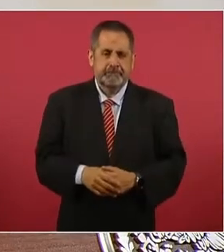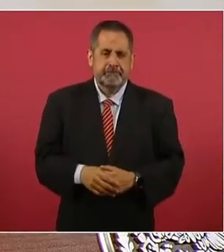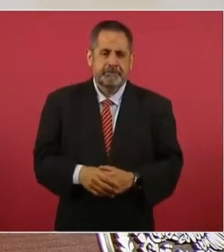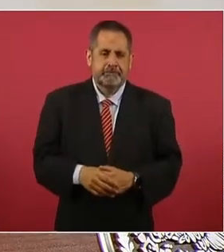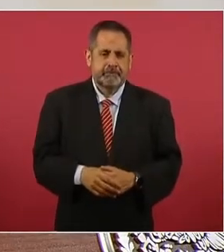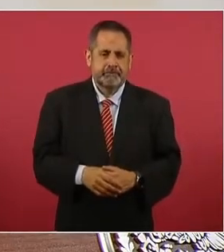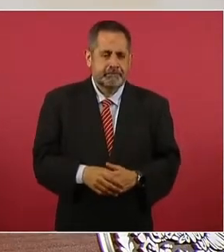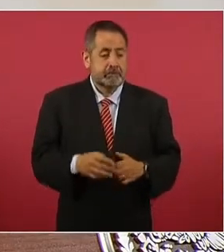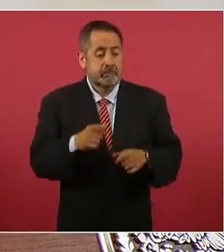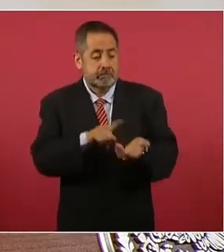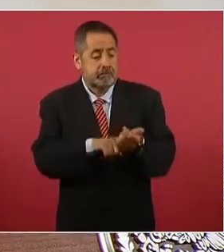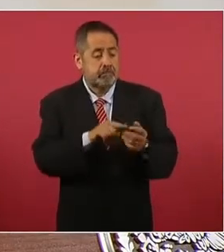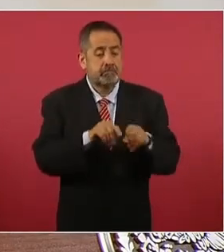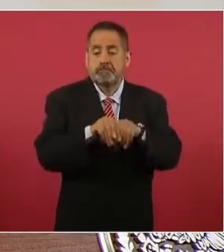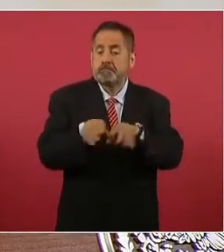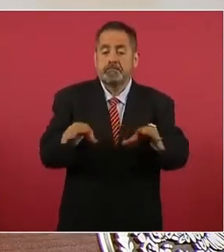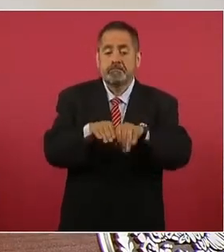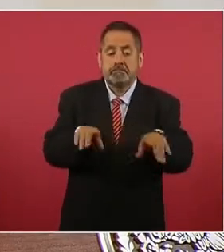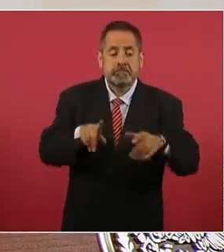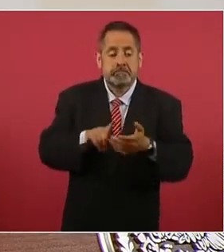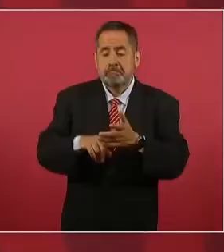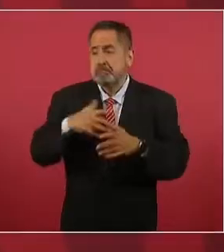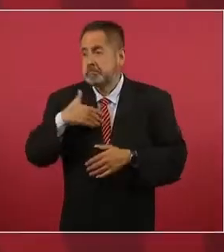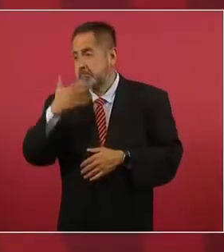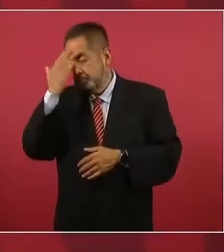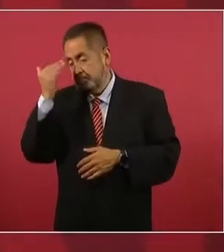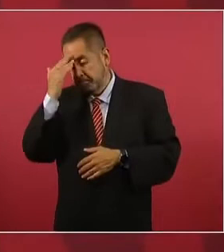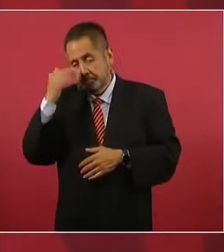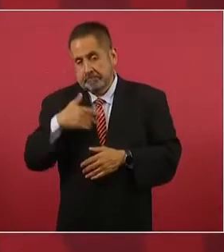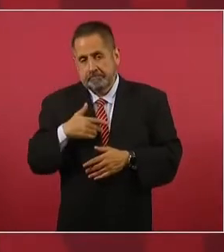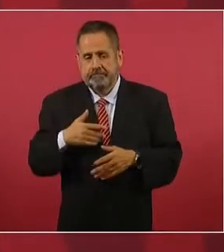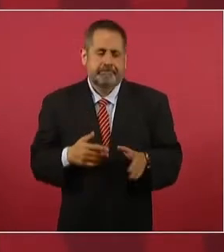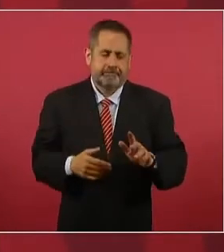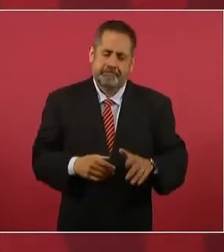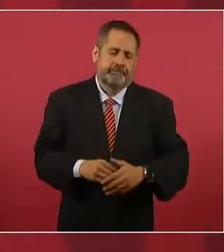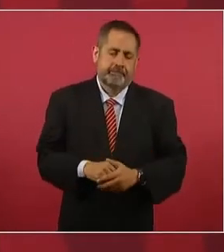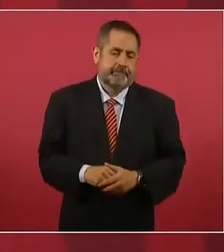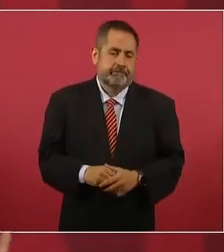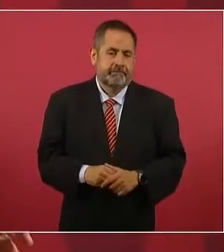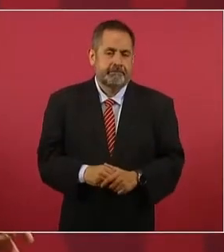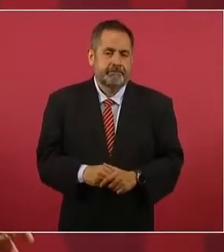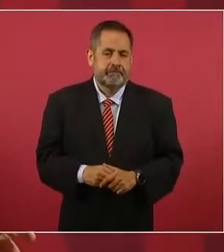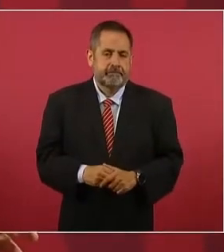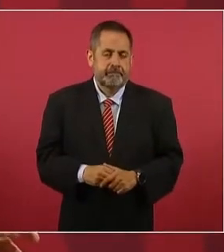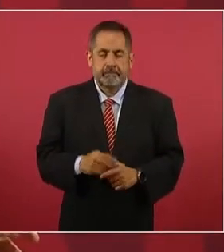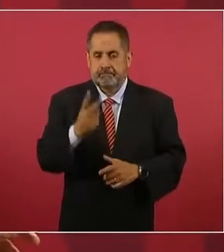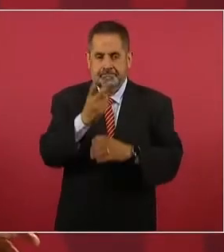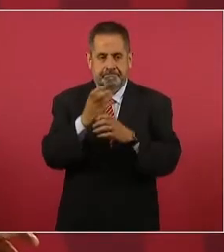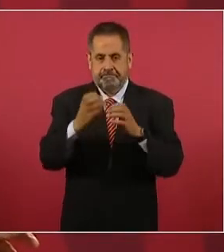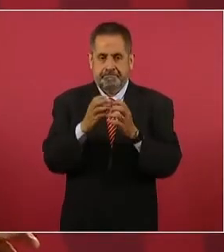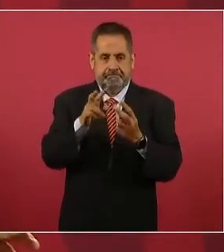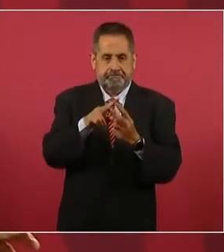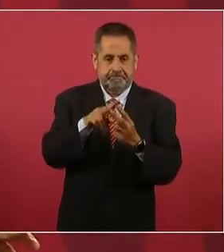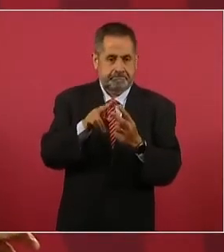lo que está sucediendo en su red? Dos cosas: